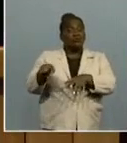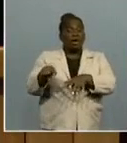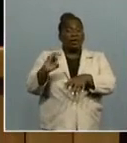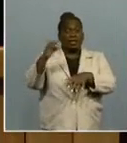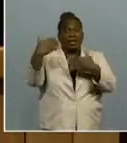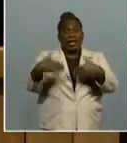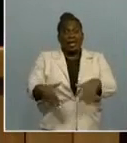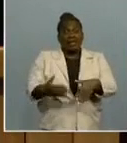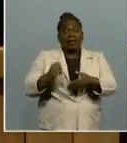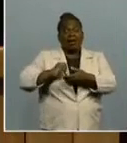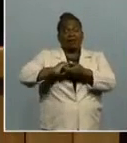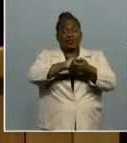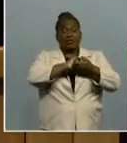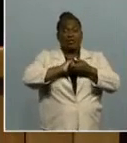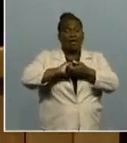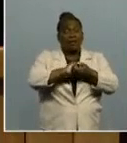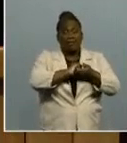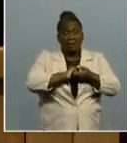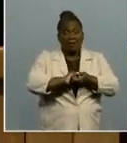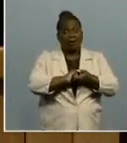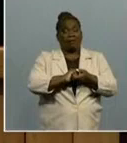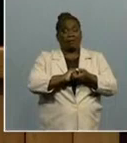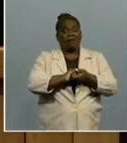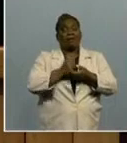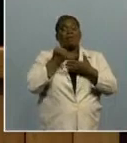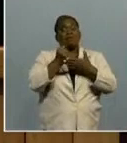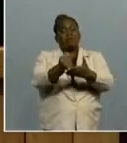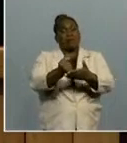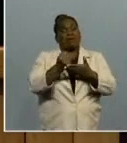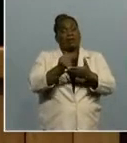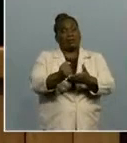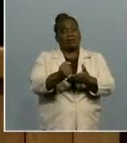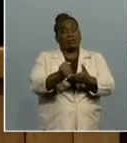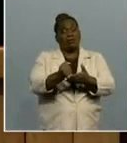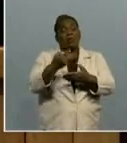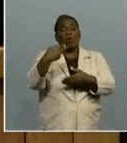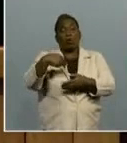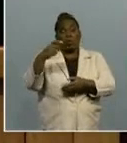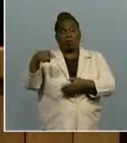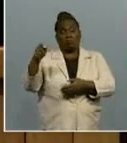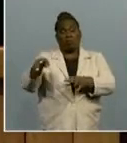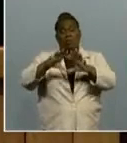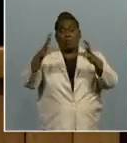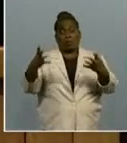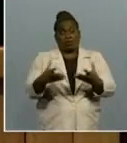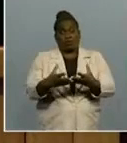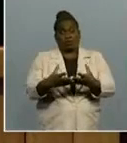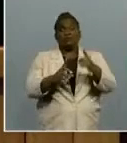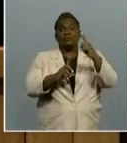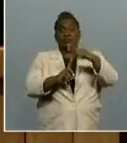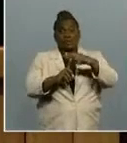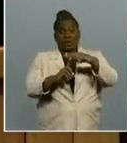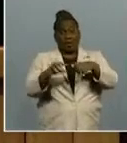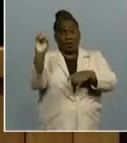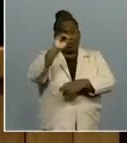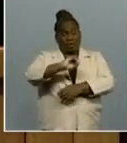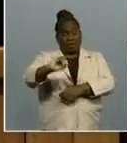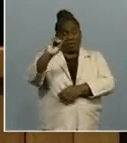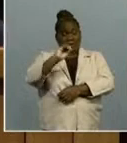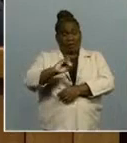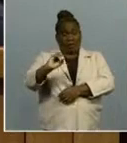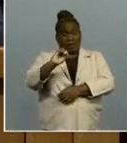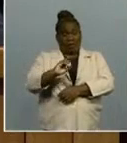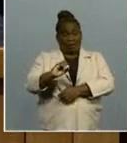internacionalistas de solidaridad y cooperación con la humanidad trataré ordenamiento no